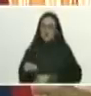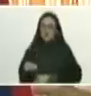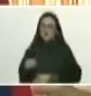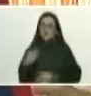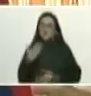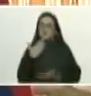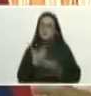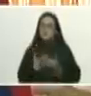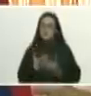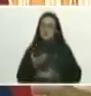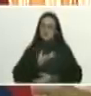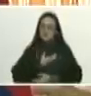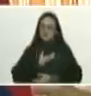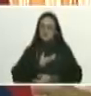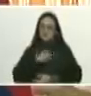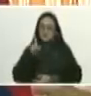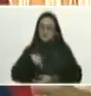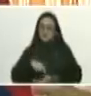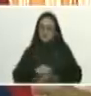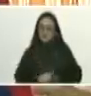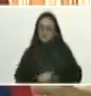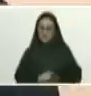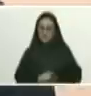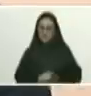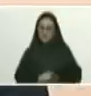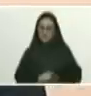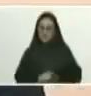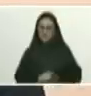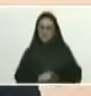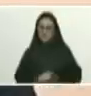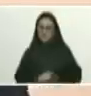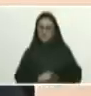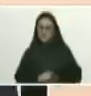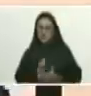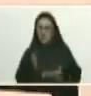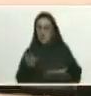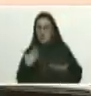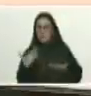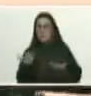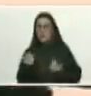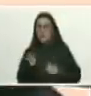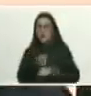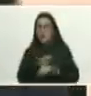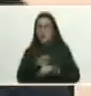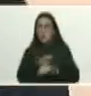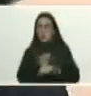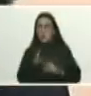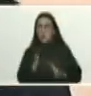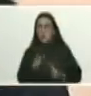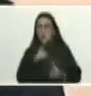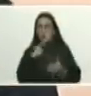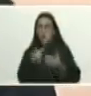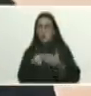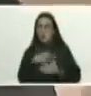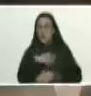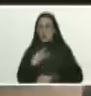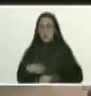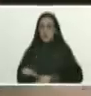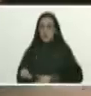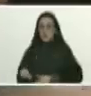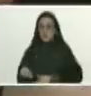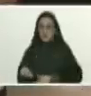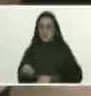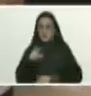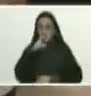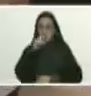alcalde Pedro Hernández. Así es, de Castornieves Díaz, yo le voy a pedir a la gobernadora que en nombre de nuestro presidente de la